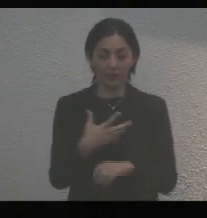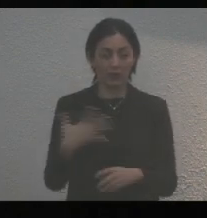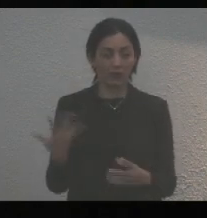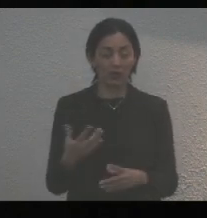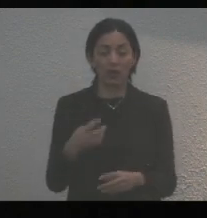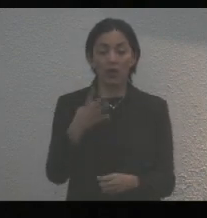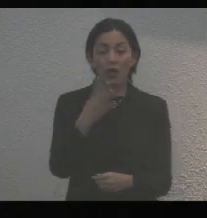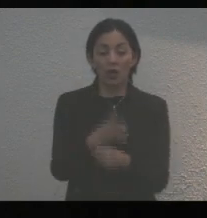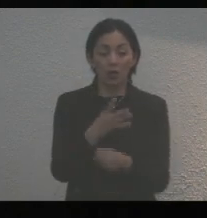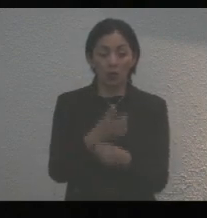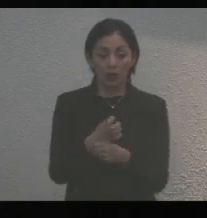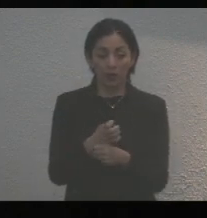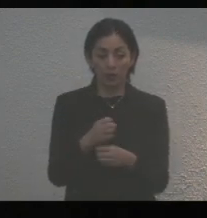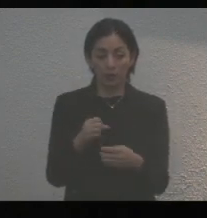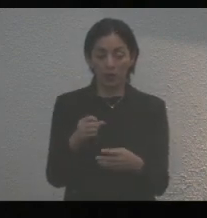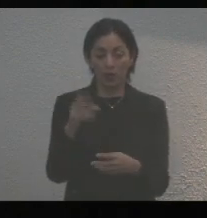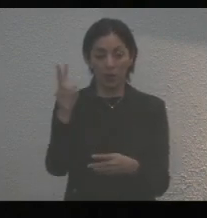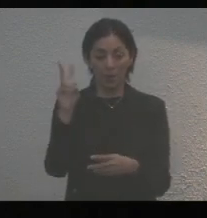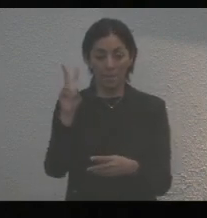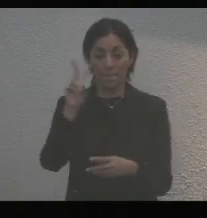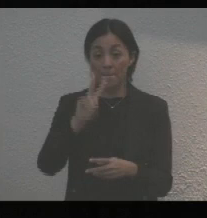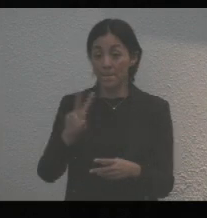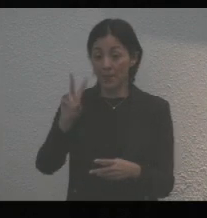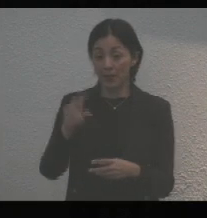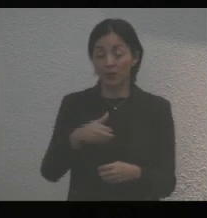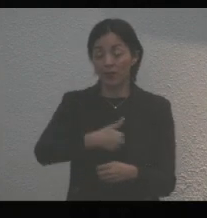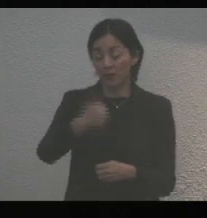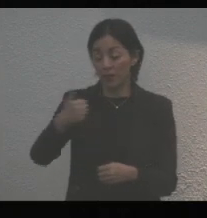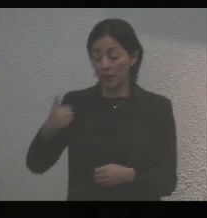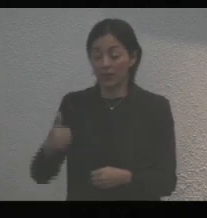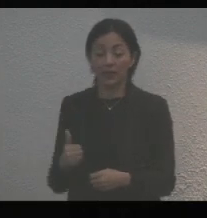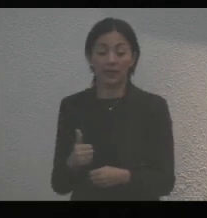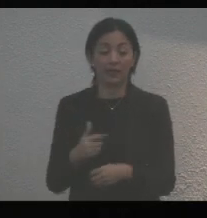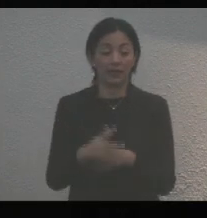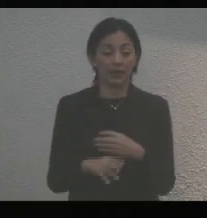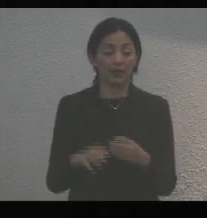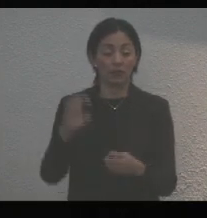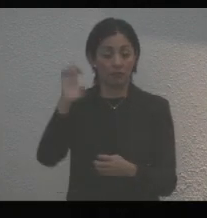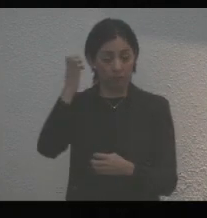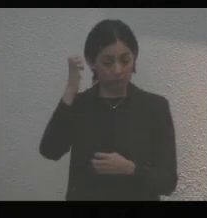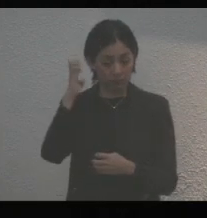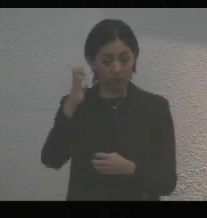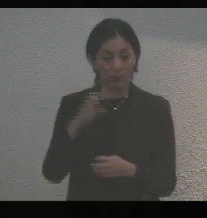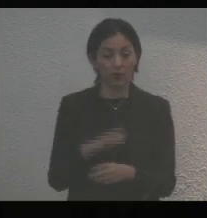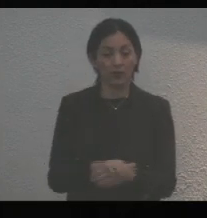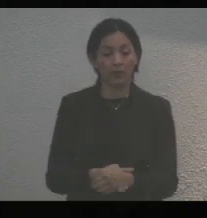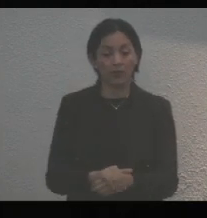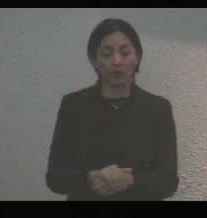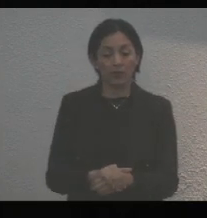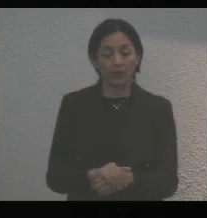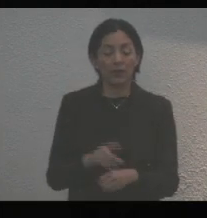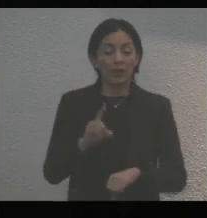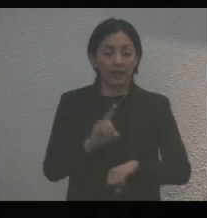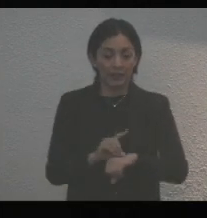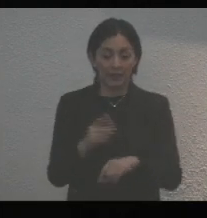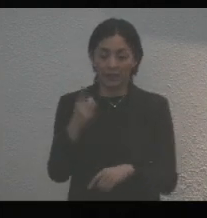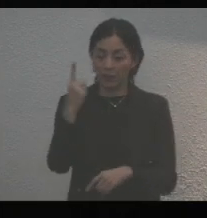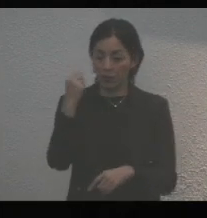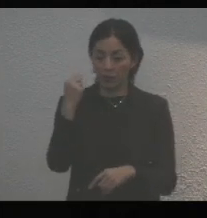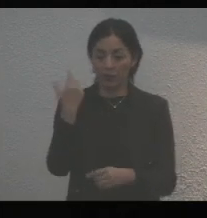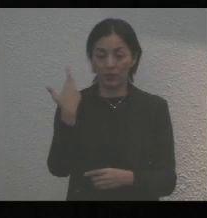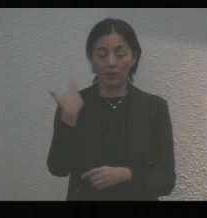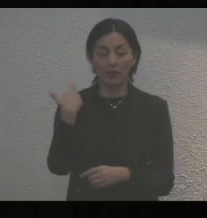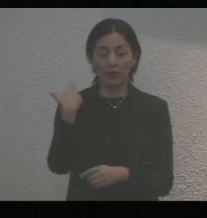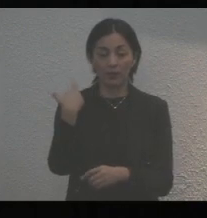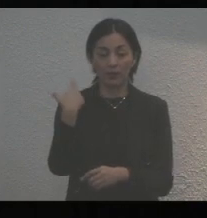el cuarto viernes del mes de enero de cada año en el marco de la conmemoración del Día del Policía de